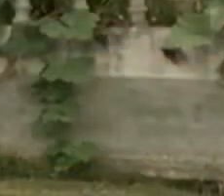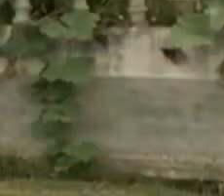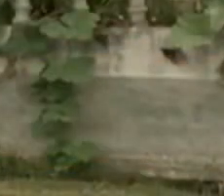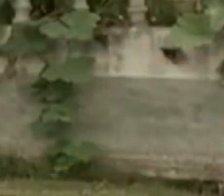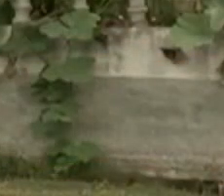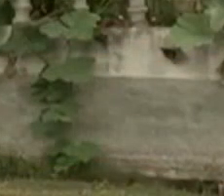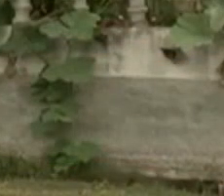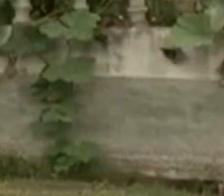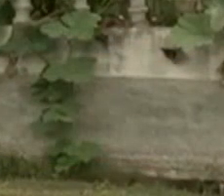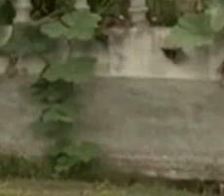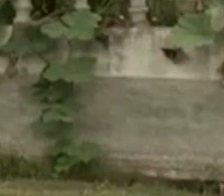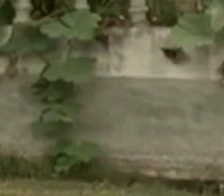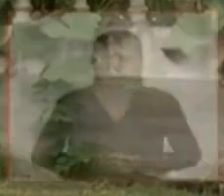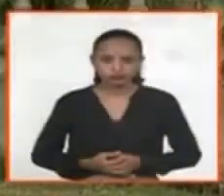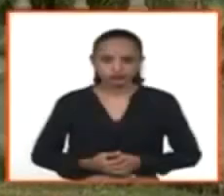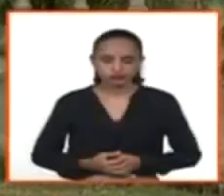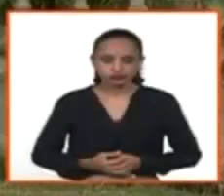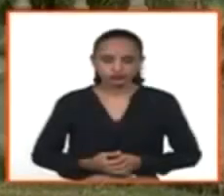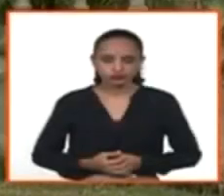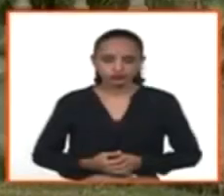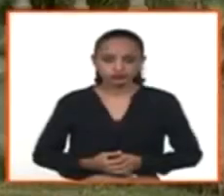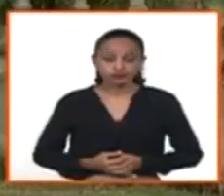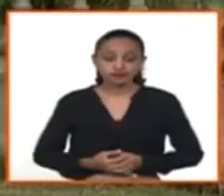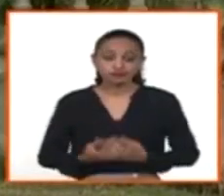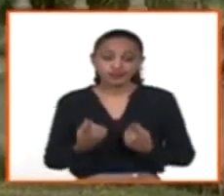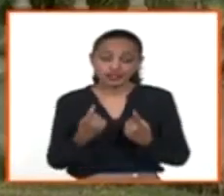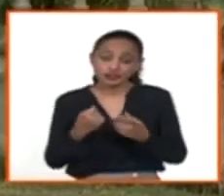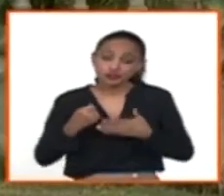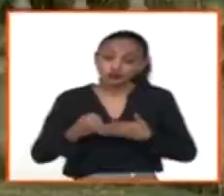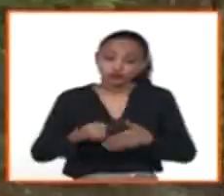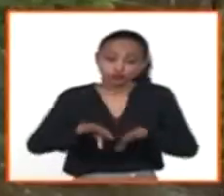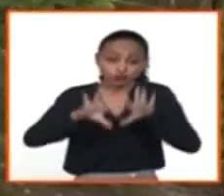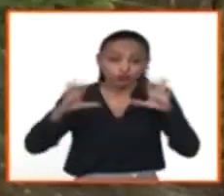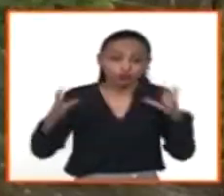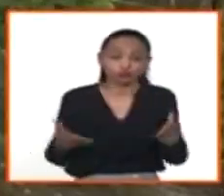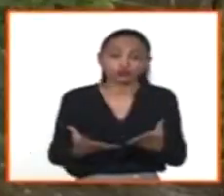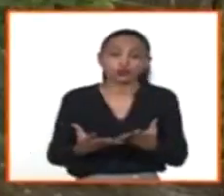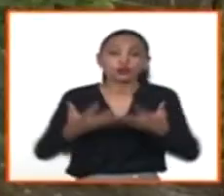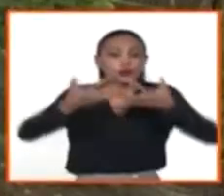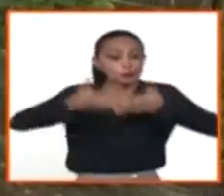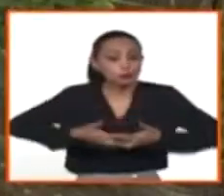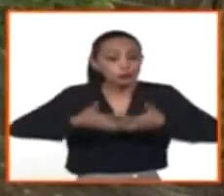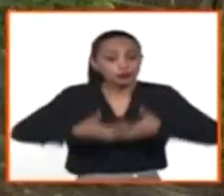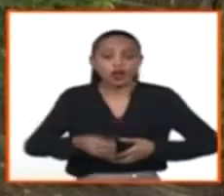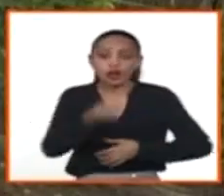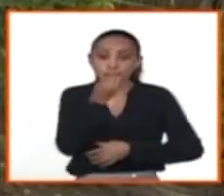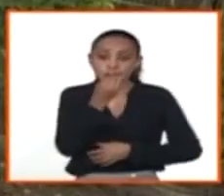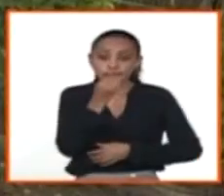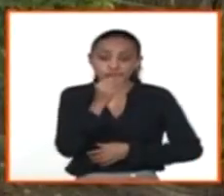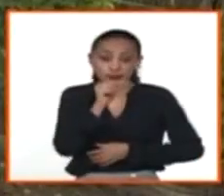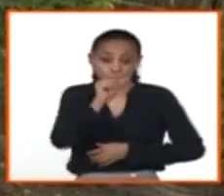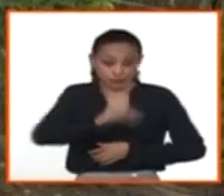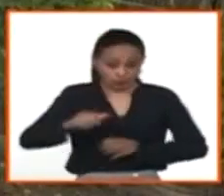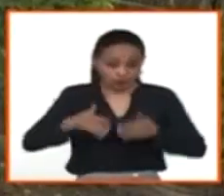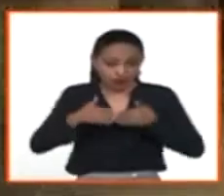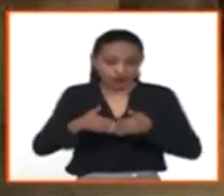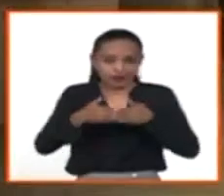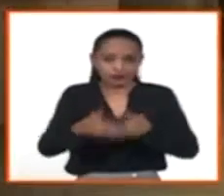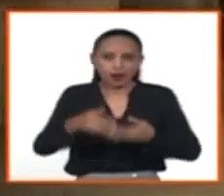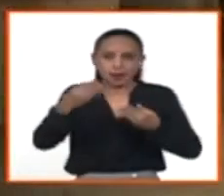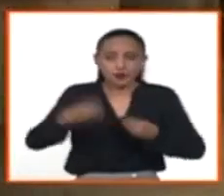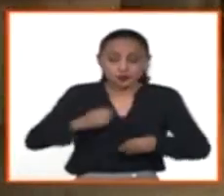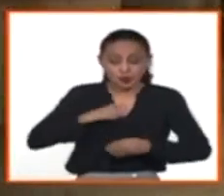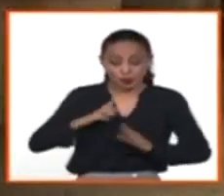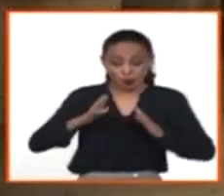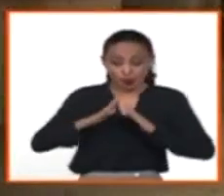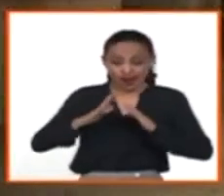Ante la necesidad de contribuir desde todos los espacios con la producción de alimentos, los granmenses aprovechan los alrededores de sus viviendas,